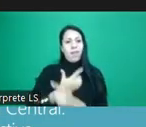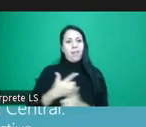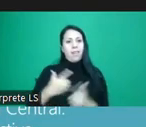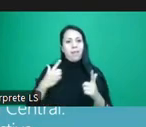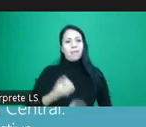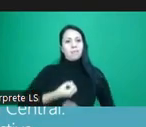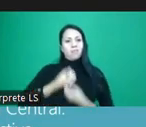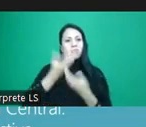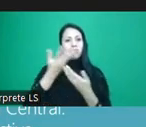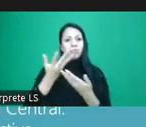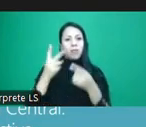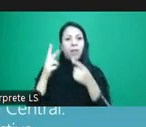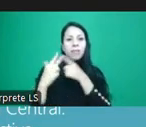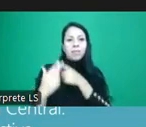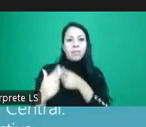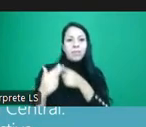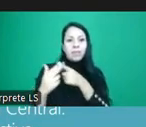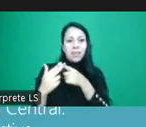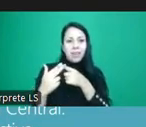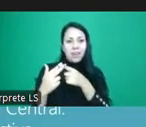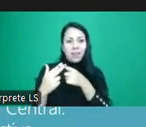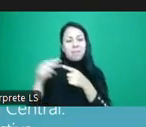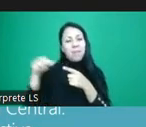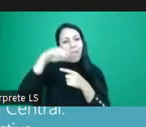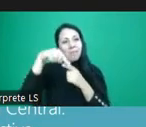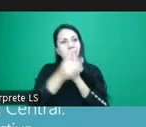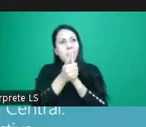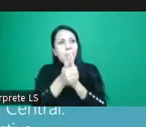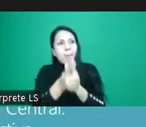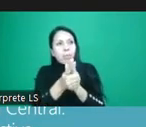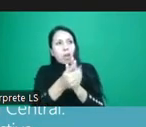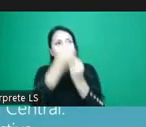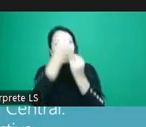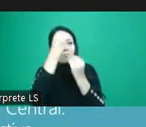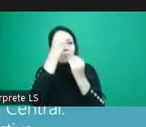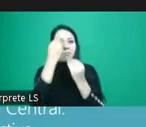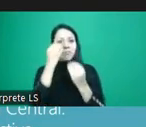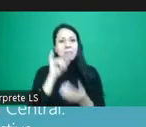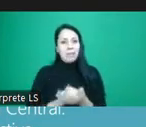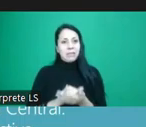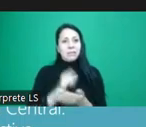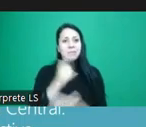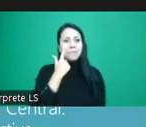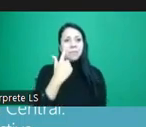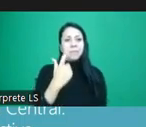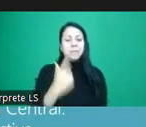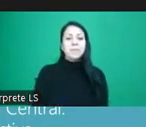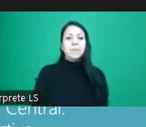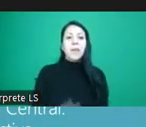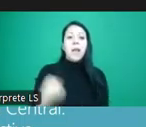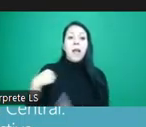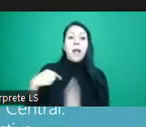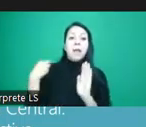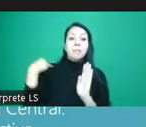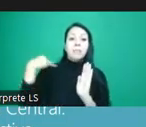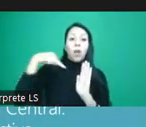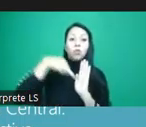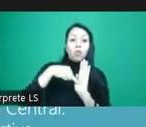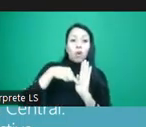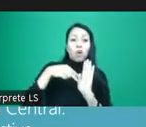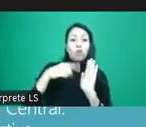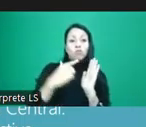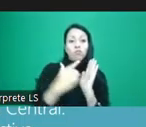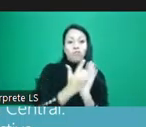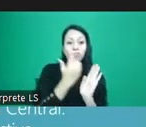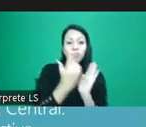se crean en estos métodos. La verdad, es muy importante. Y en forma de bibliografía, los textos que me inspiraron están